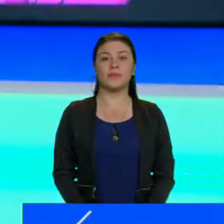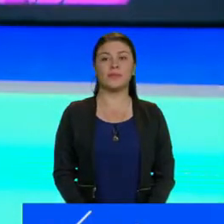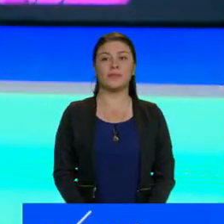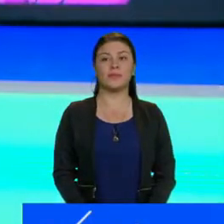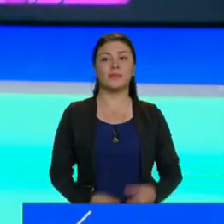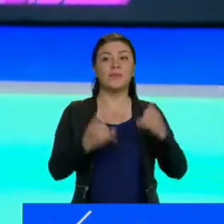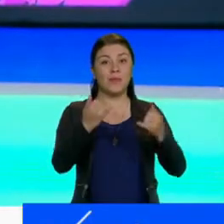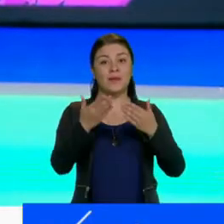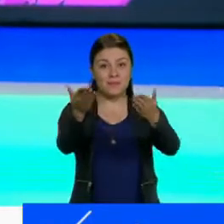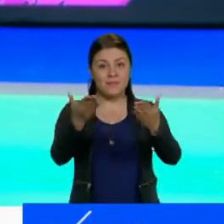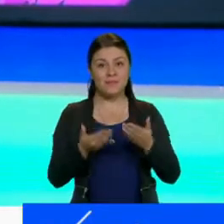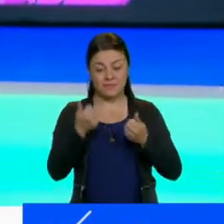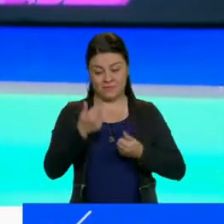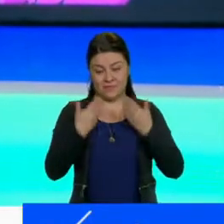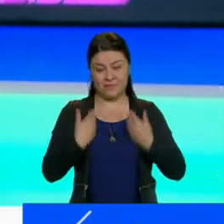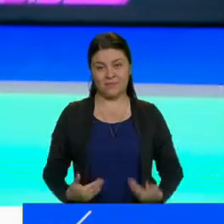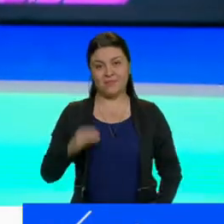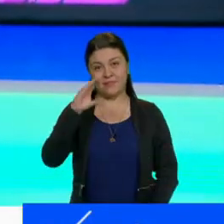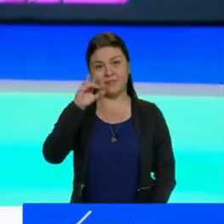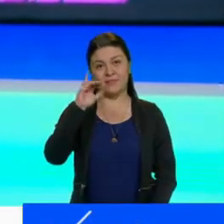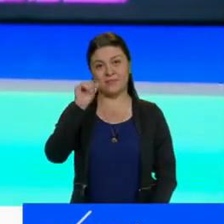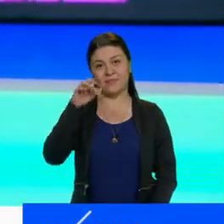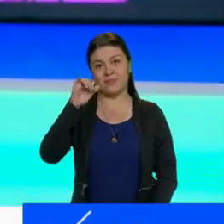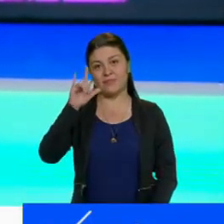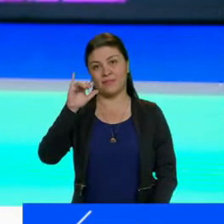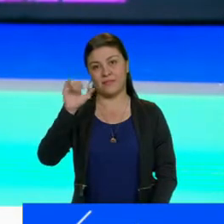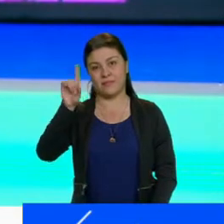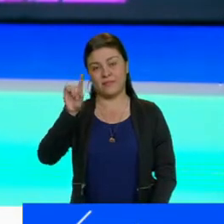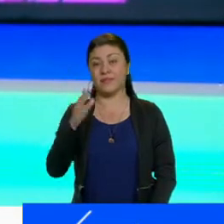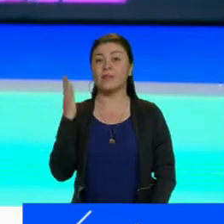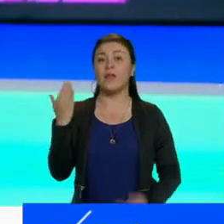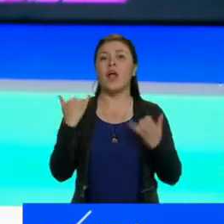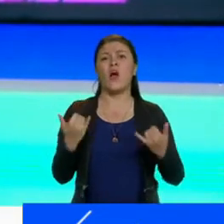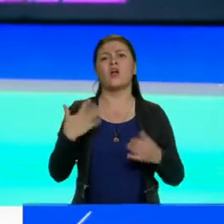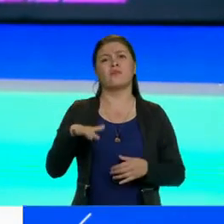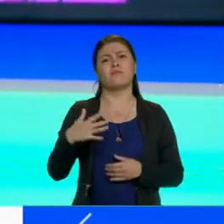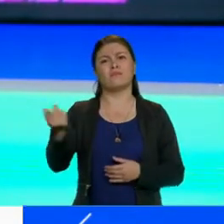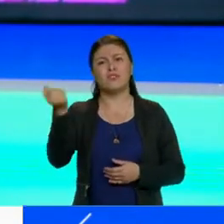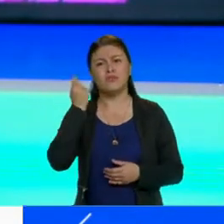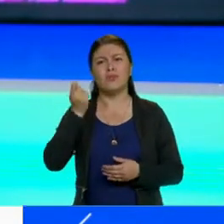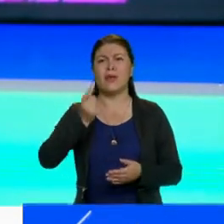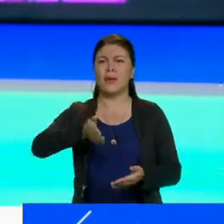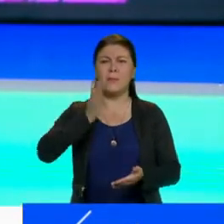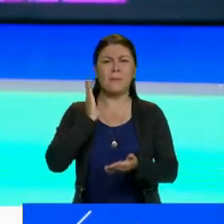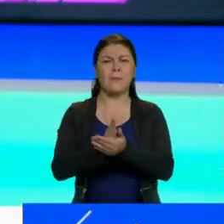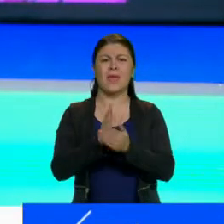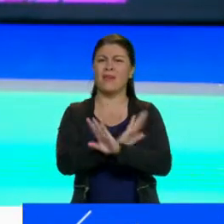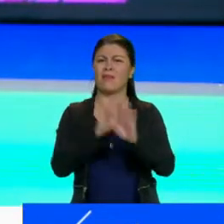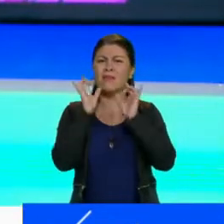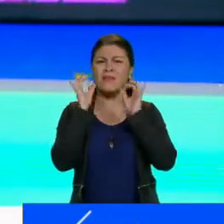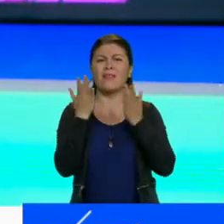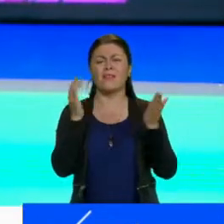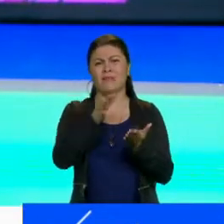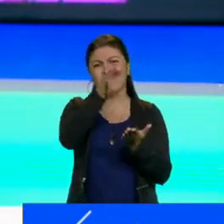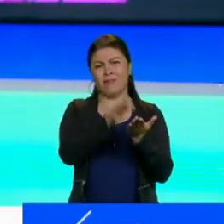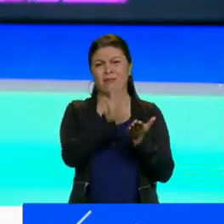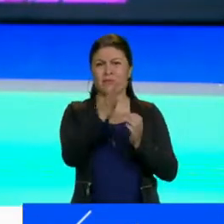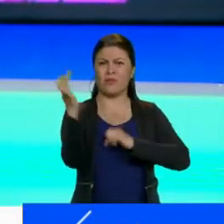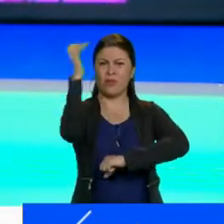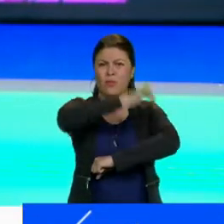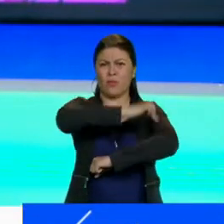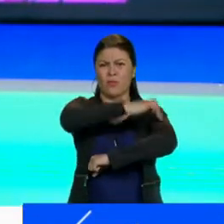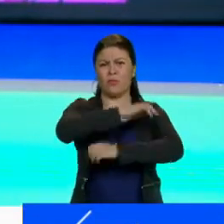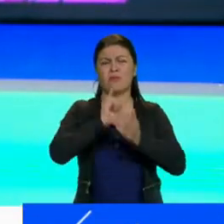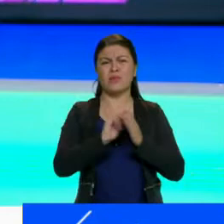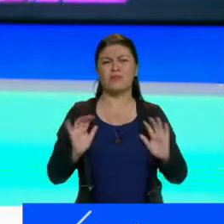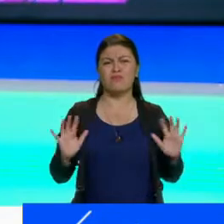¿Qué tal? Bienvenido. Les saluda Claudia Palacios. A propósito de la tragedia que ha sucedido en Mocoa por el desbordamiento de Tres Ríos, el